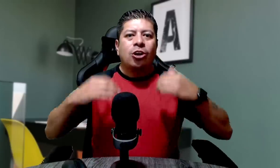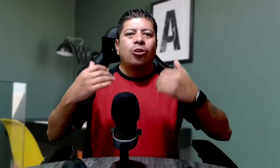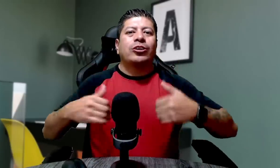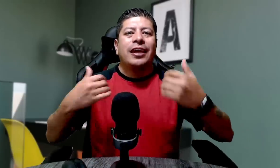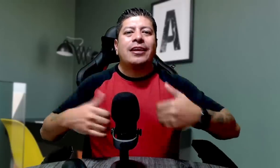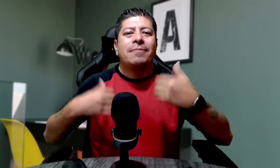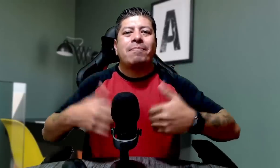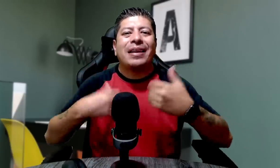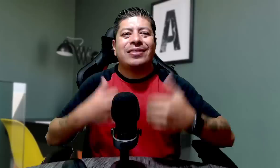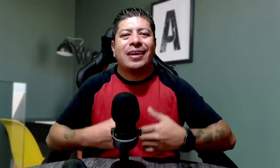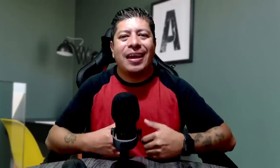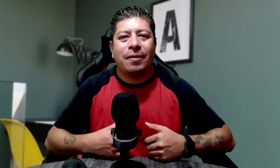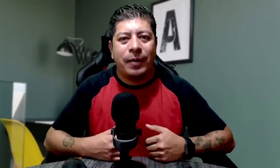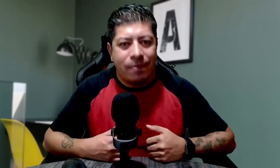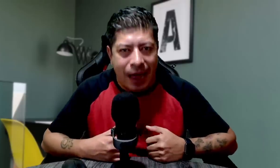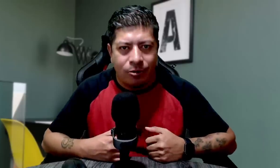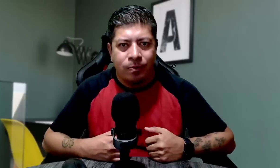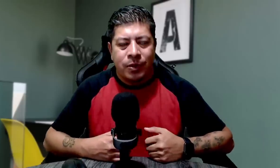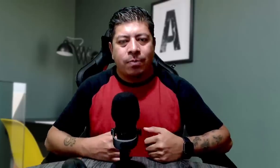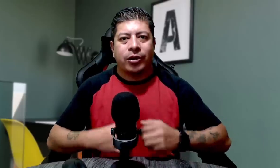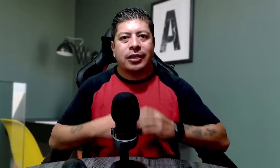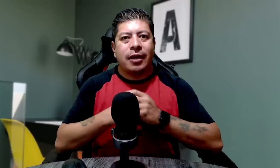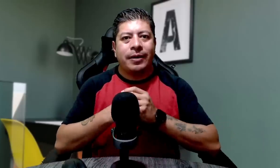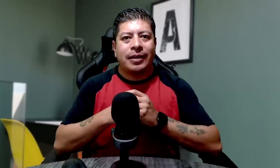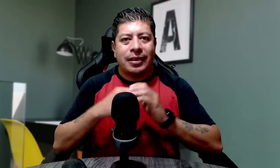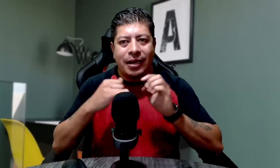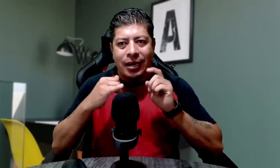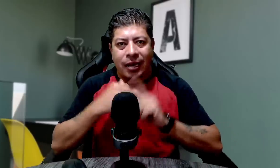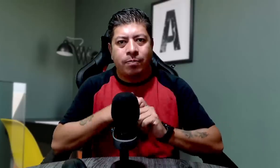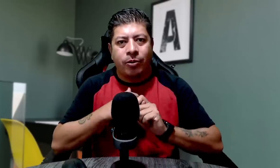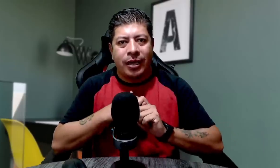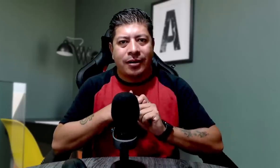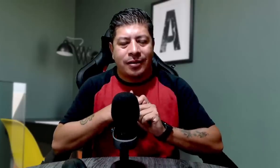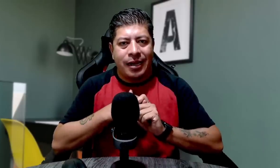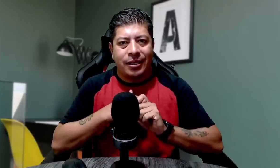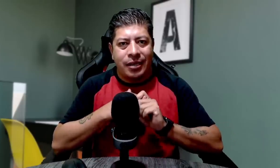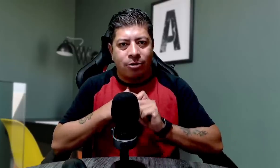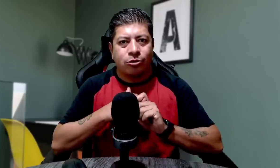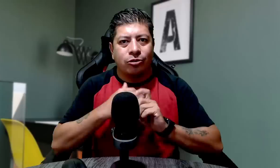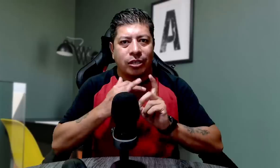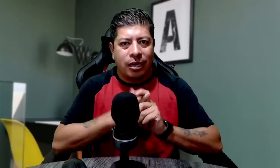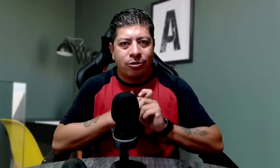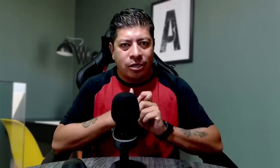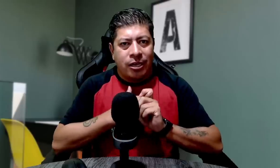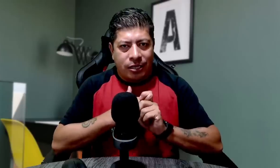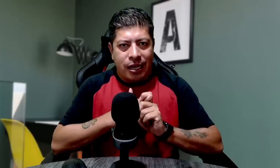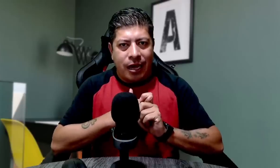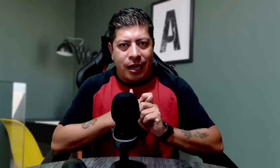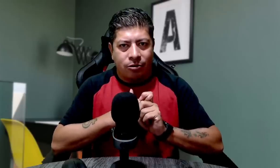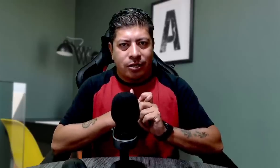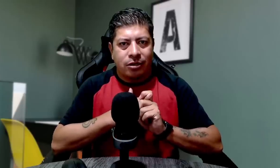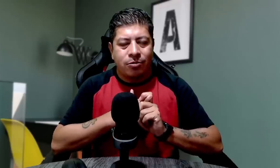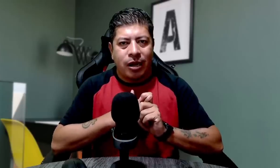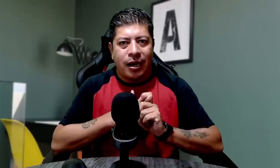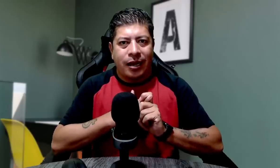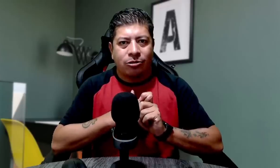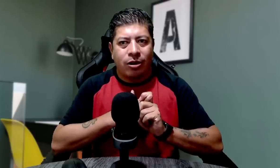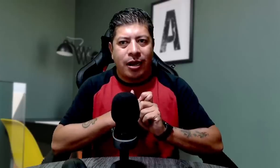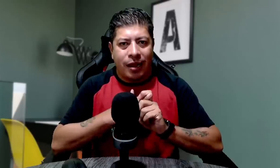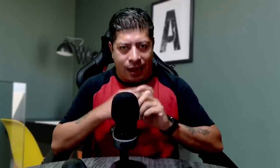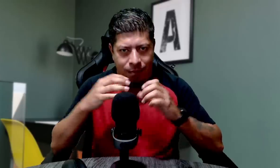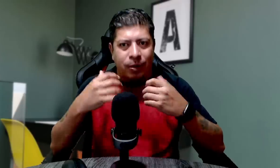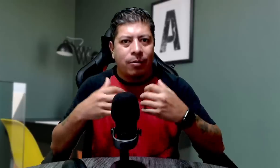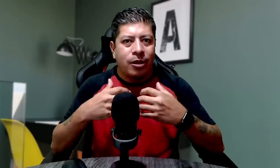lo quieren mantener privado porque saben que al darle el poder de elegir a los consejeros y a los del tribunal